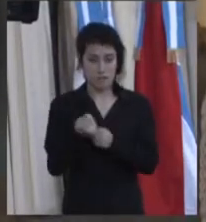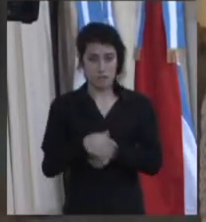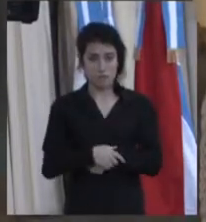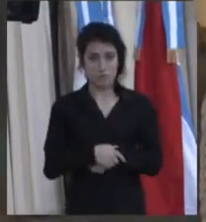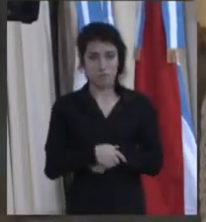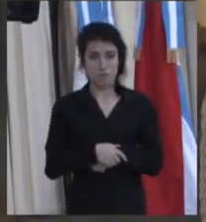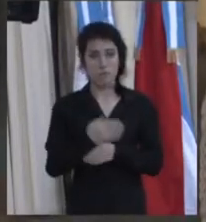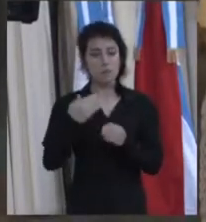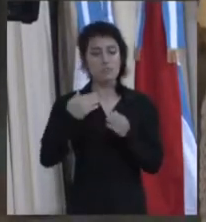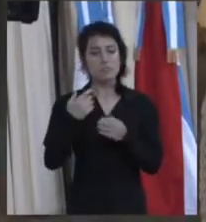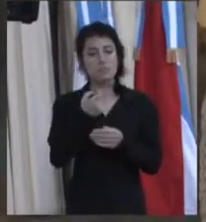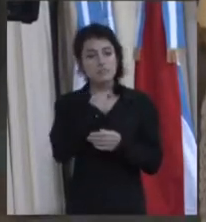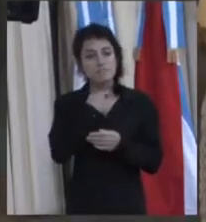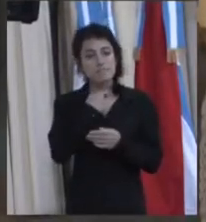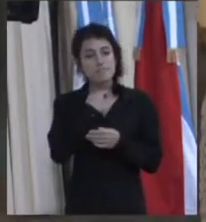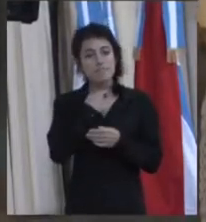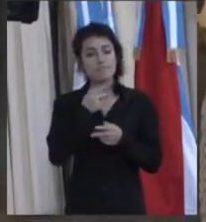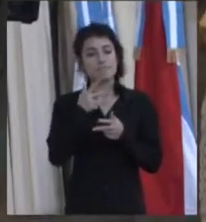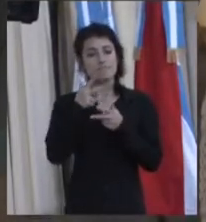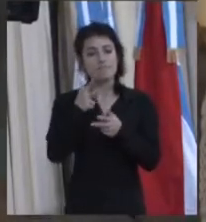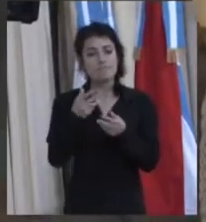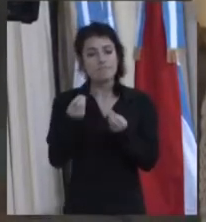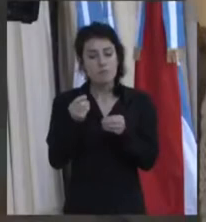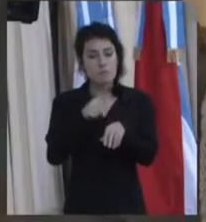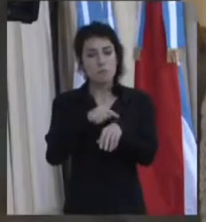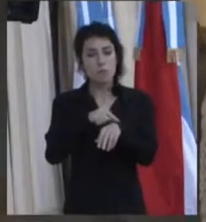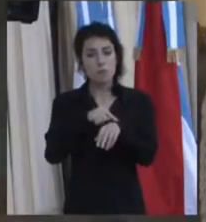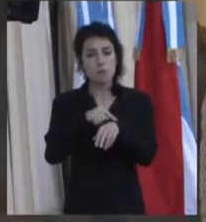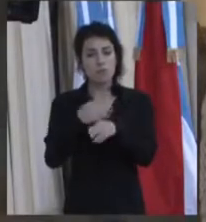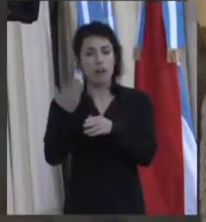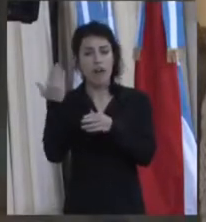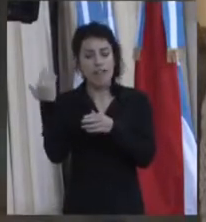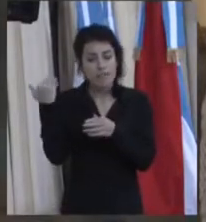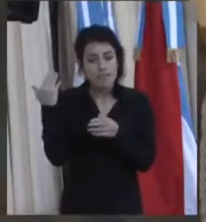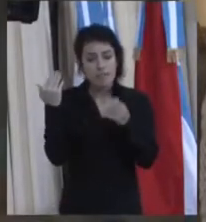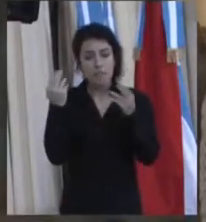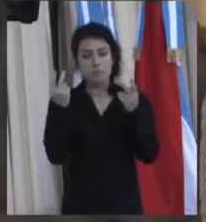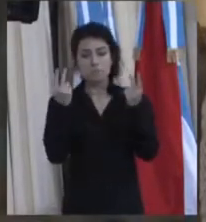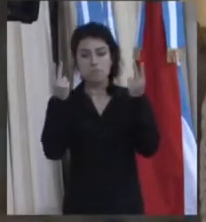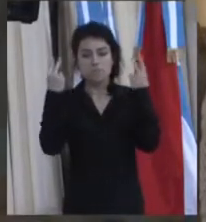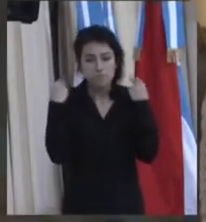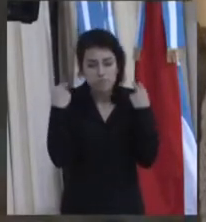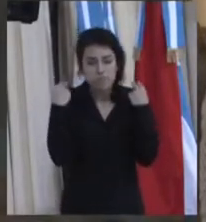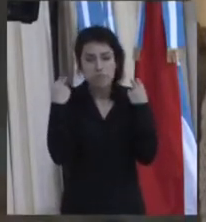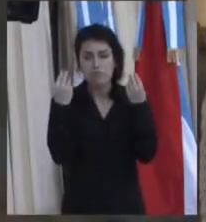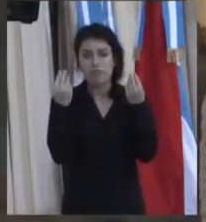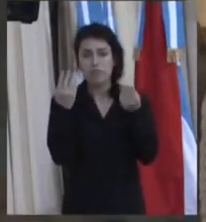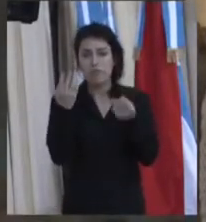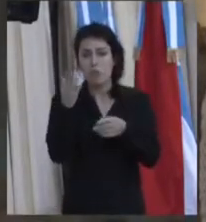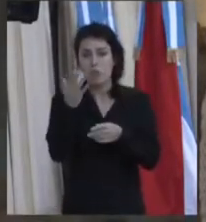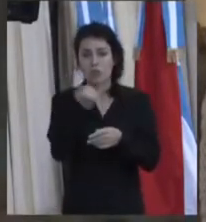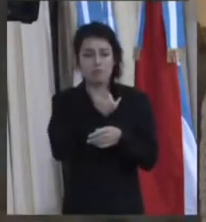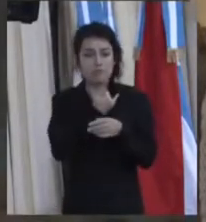Y sobre todo hacer esto en una época en la que yo pensaba estamos sometidos a nuevas jaulas, a